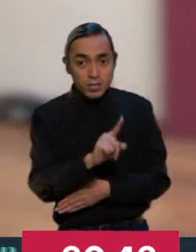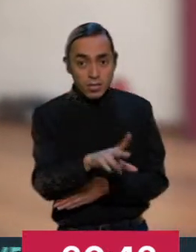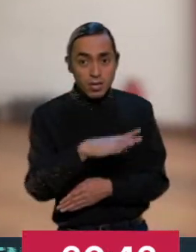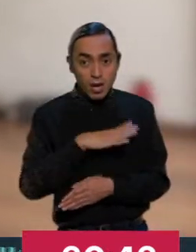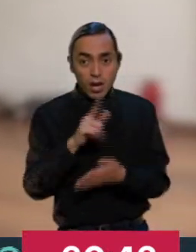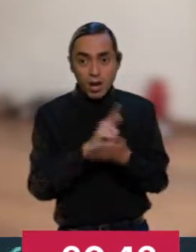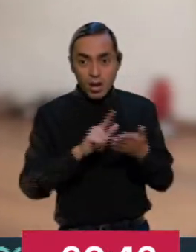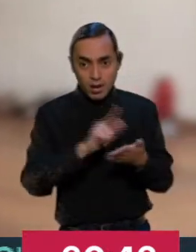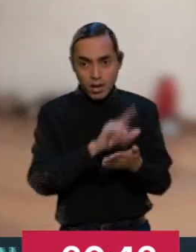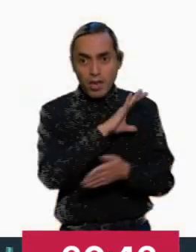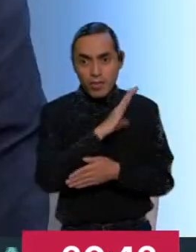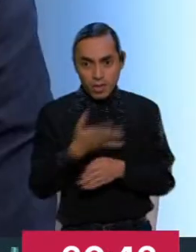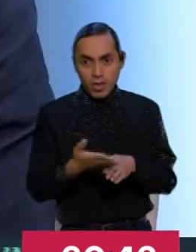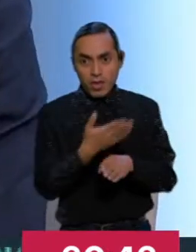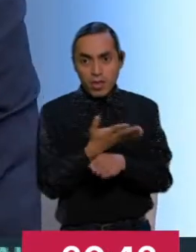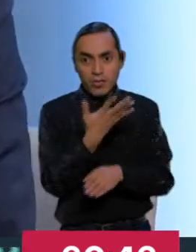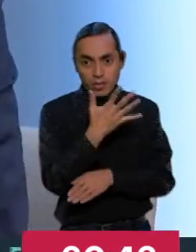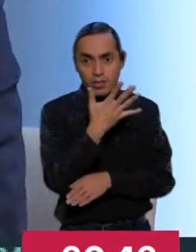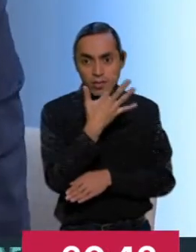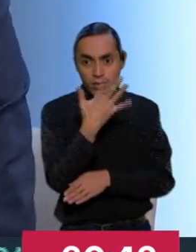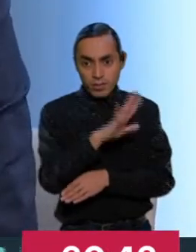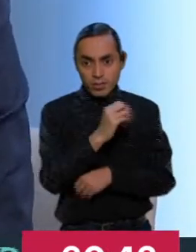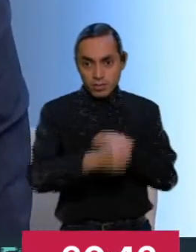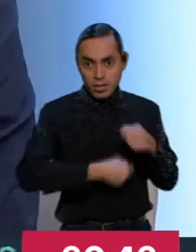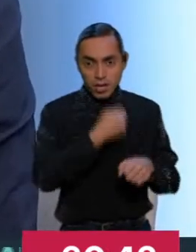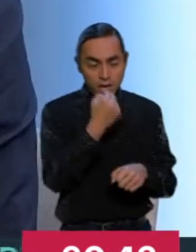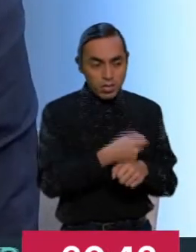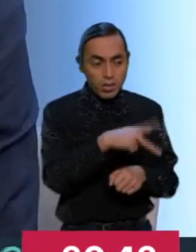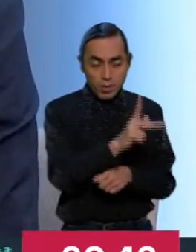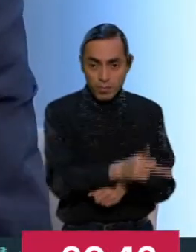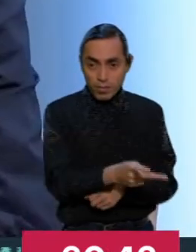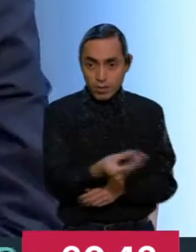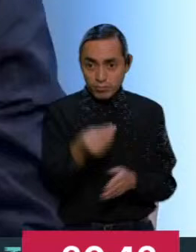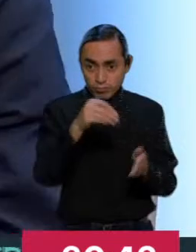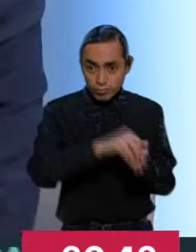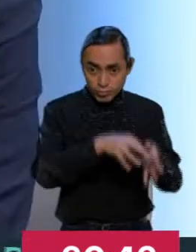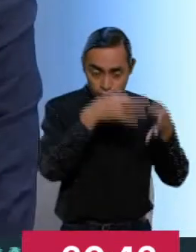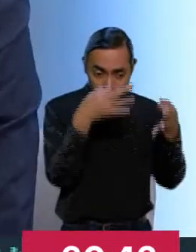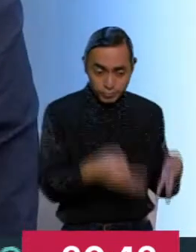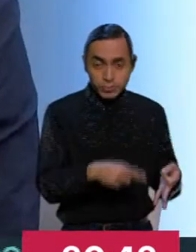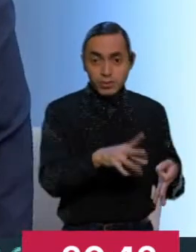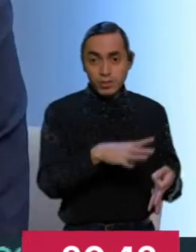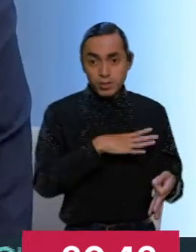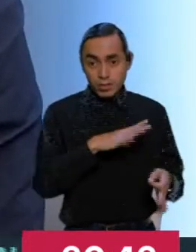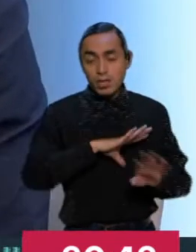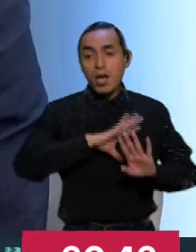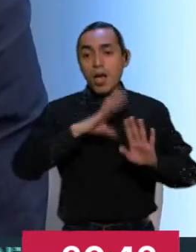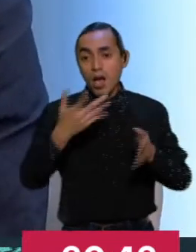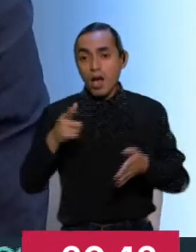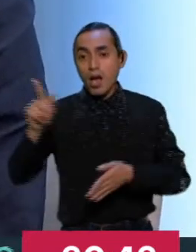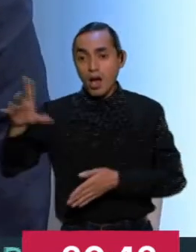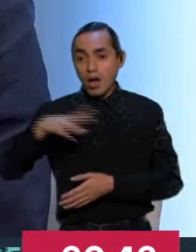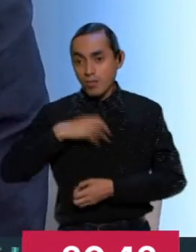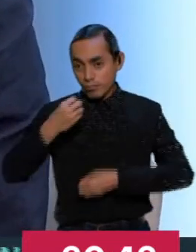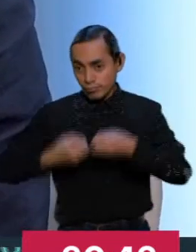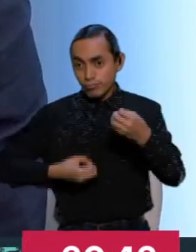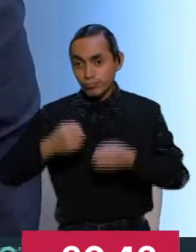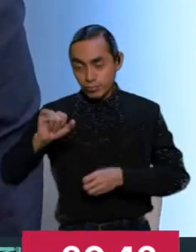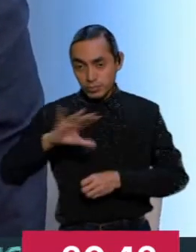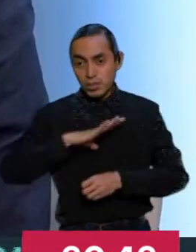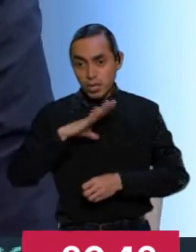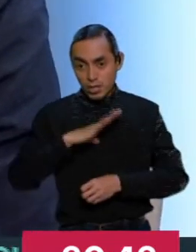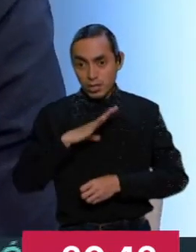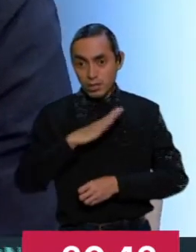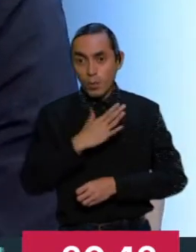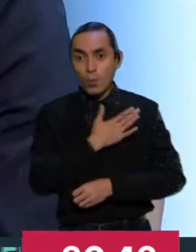Ley General hace 10 años, 2014, pero no estaba todavía como colocado, llegó ya a la Suprema Corte y eso es buena noticia. Nos va